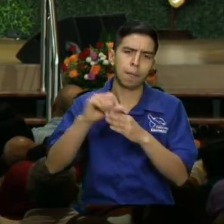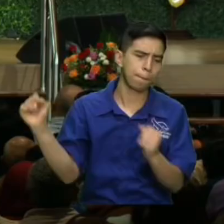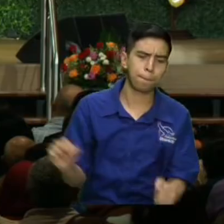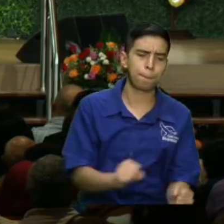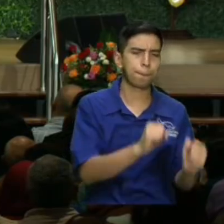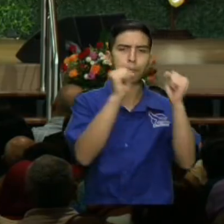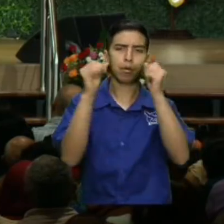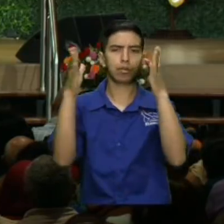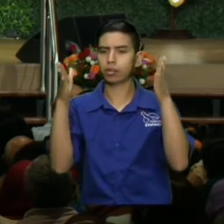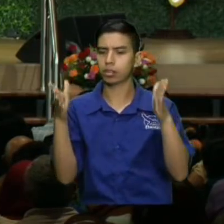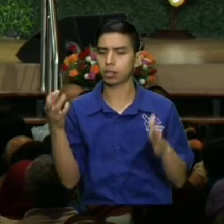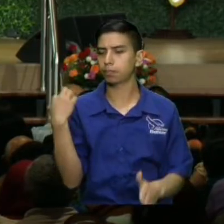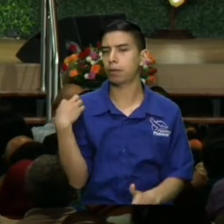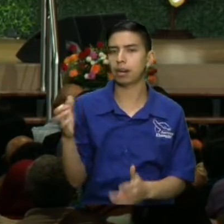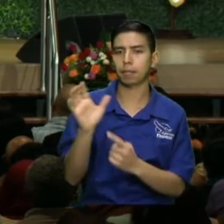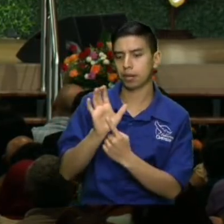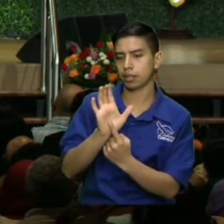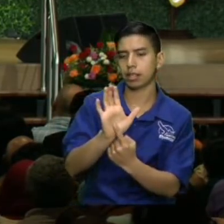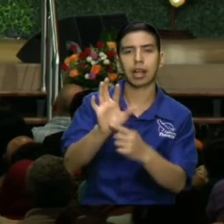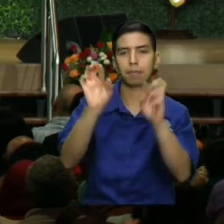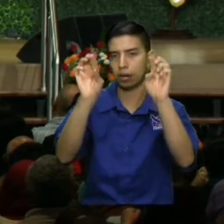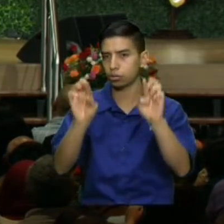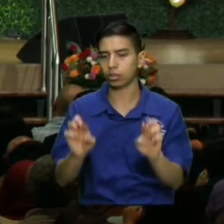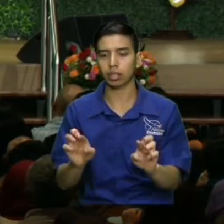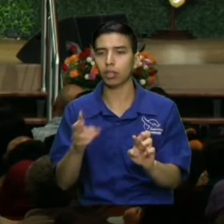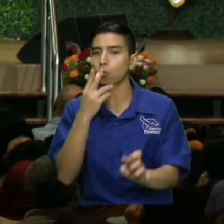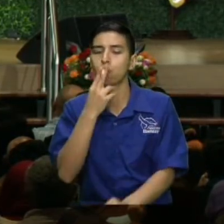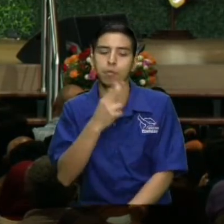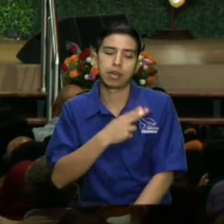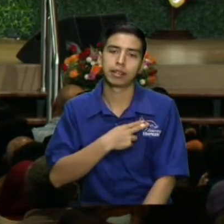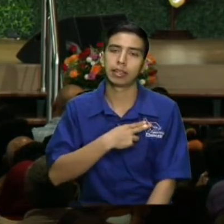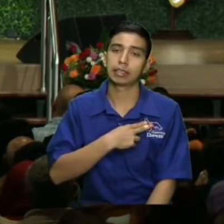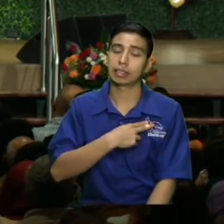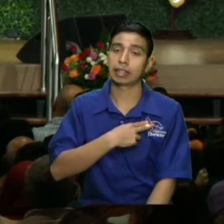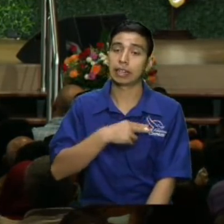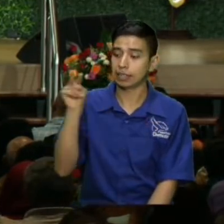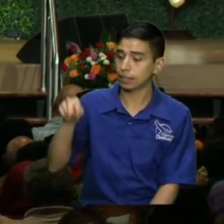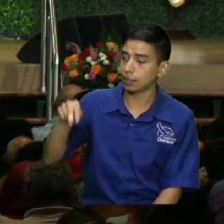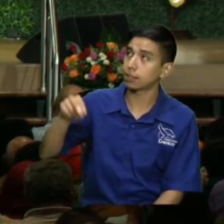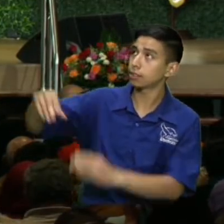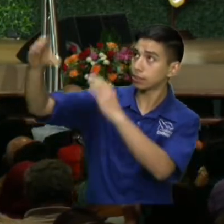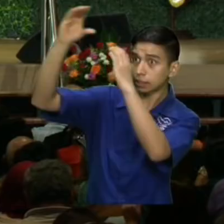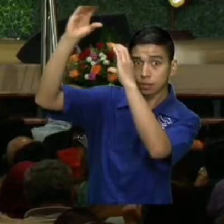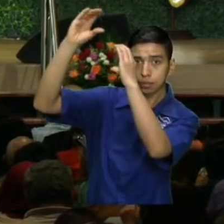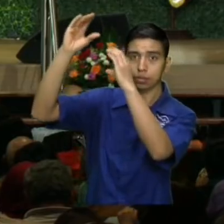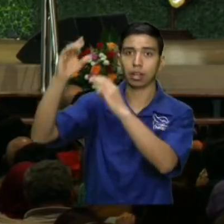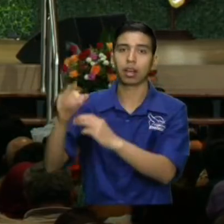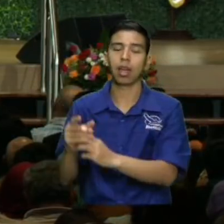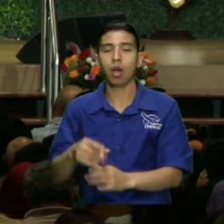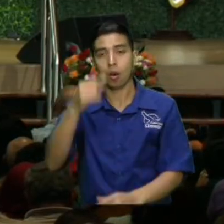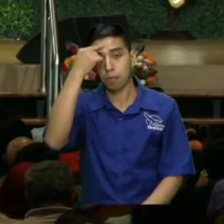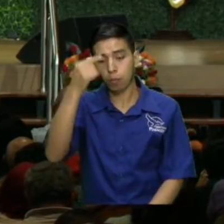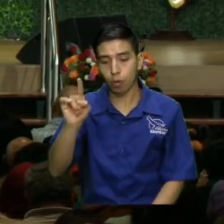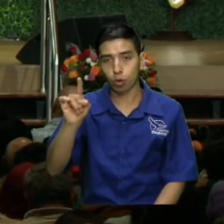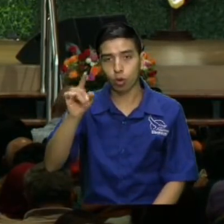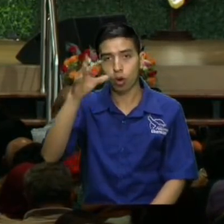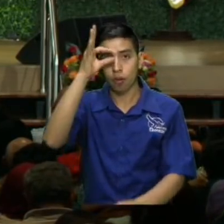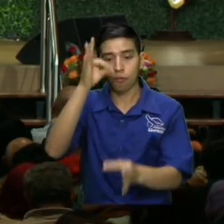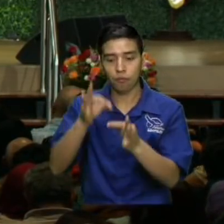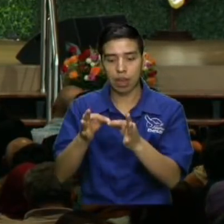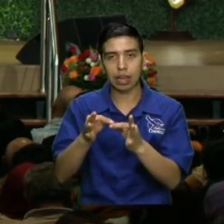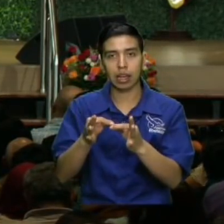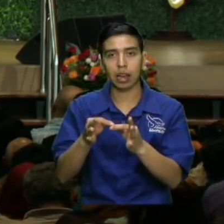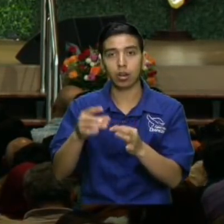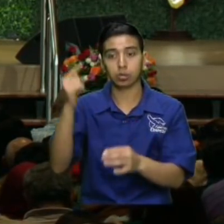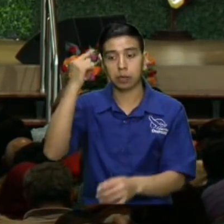pequeñitos. Esto es por fe. Entonces, los pensamientos de Dios, el único que